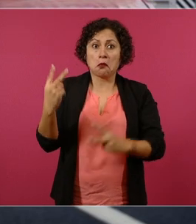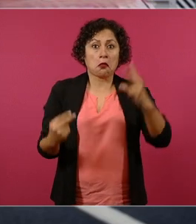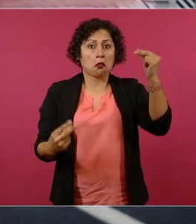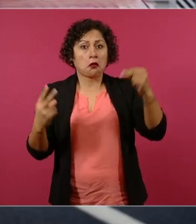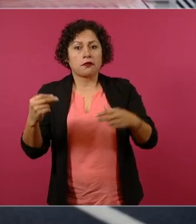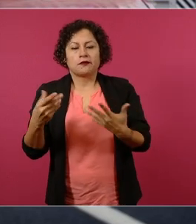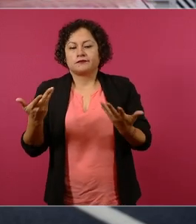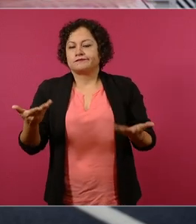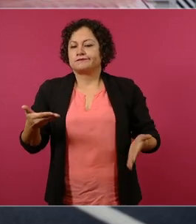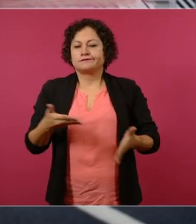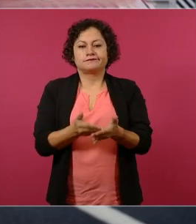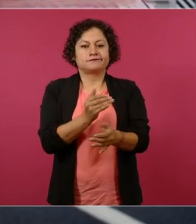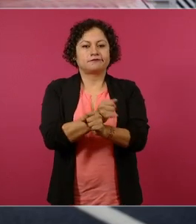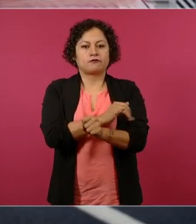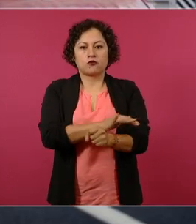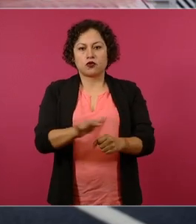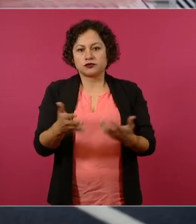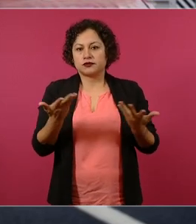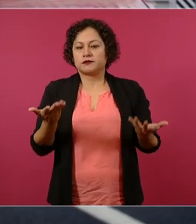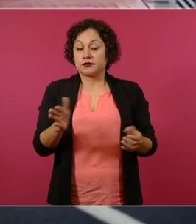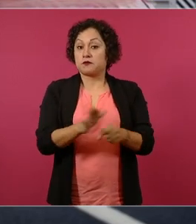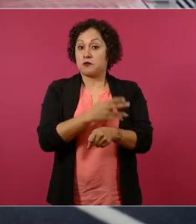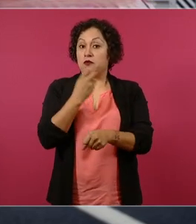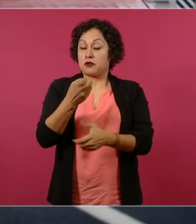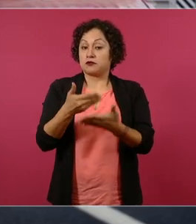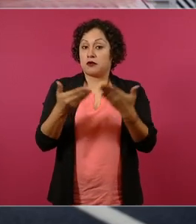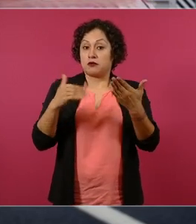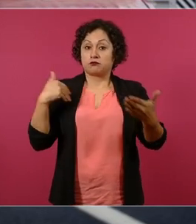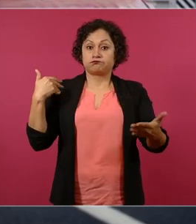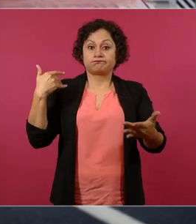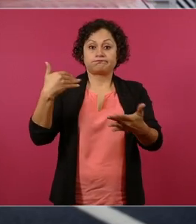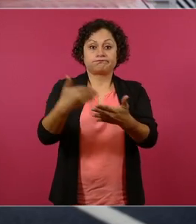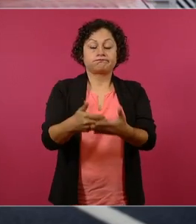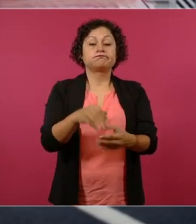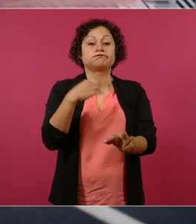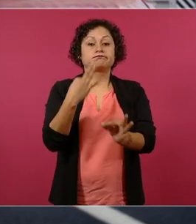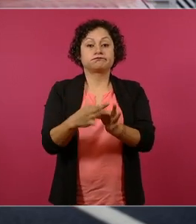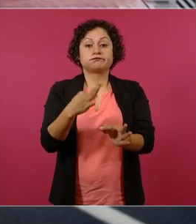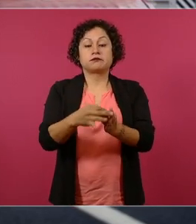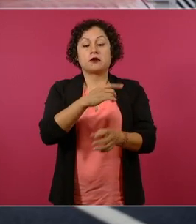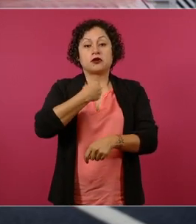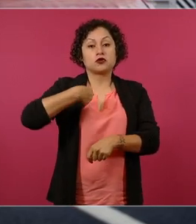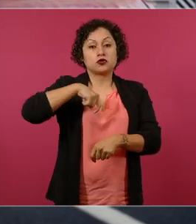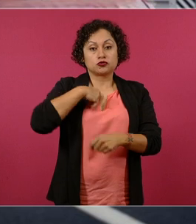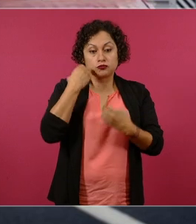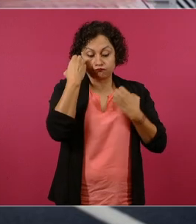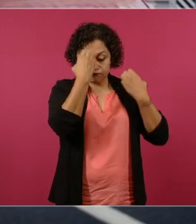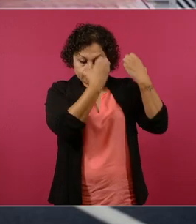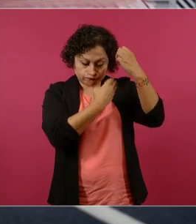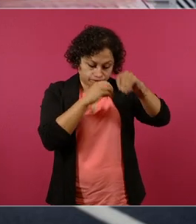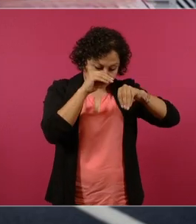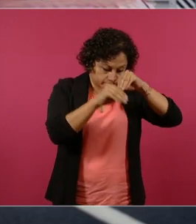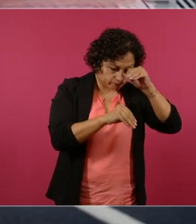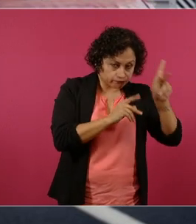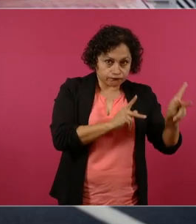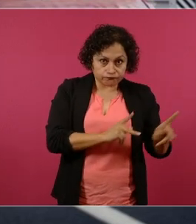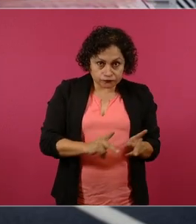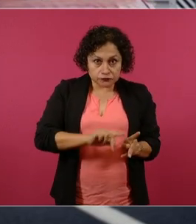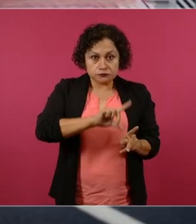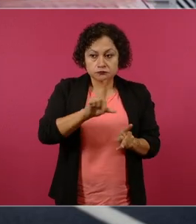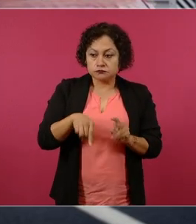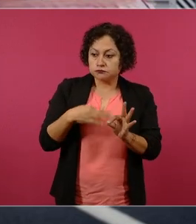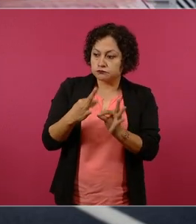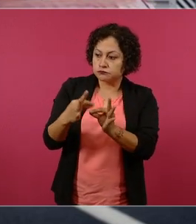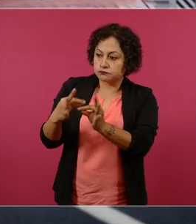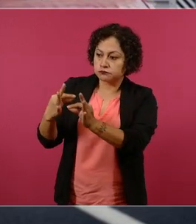kilómetros que hemos venido concluyendo hemos hecho una planeación y un seguimiento oportuno a cada una de estas obras así como un control de